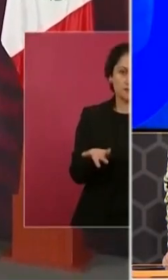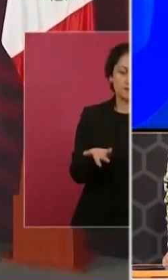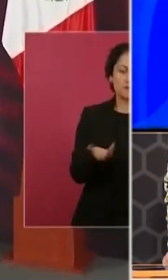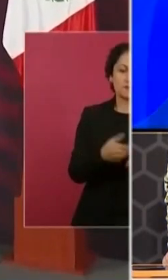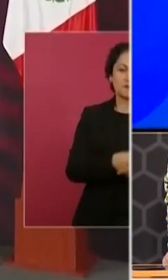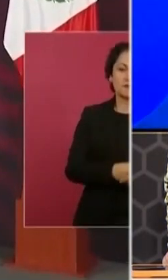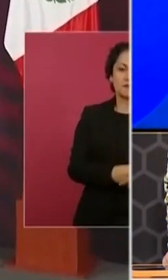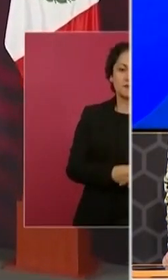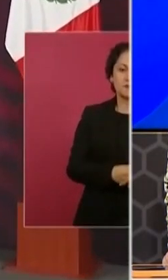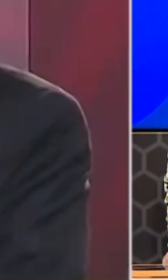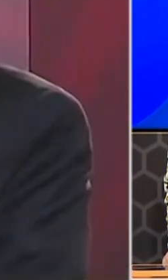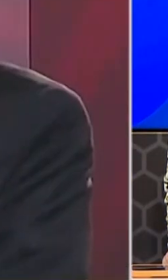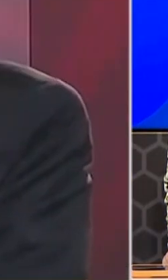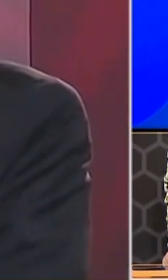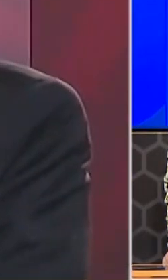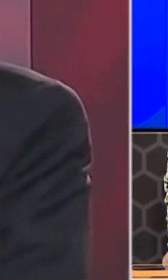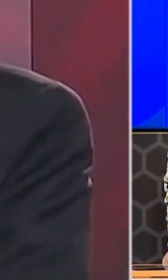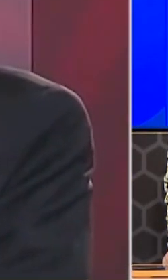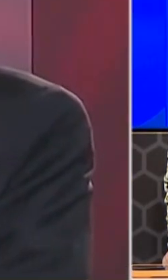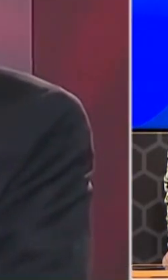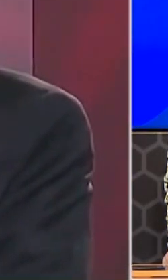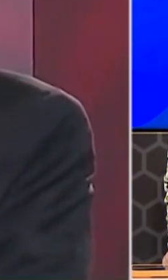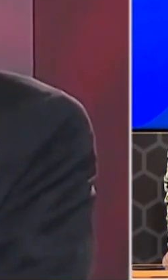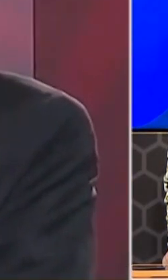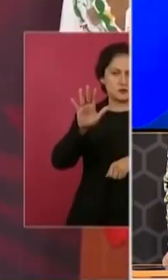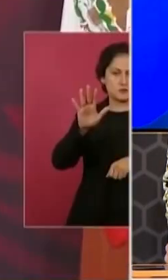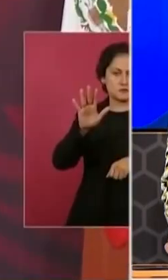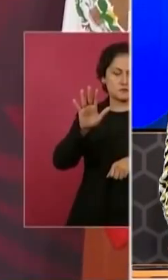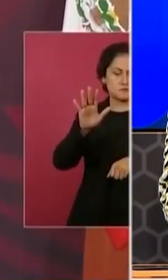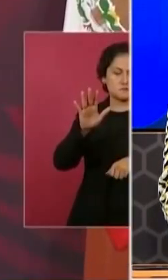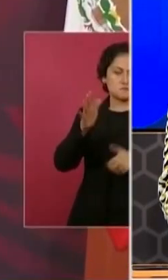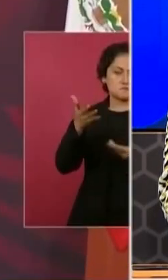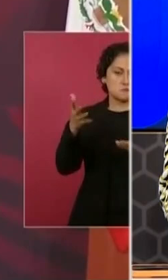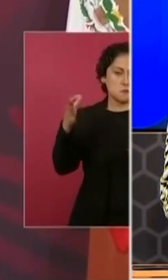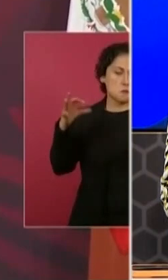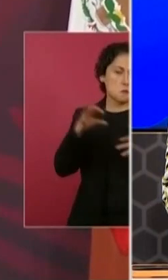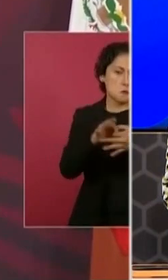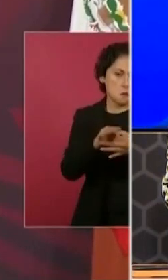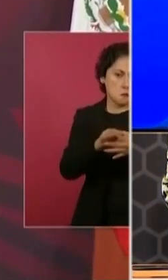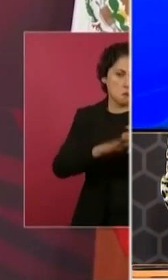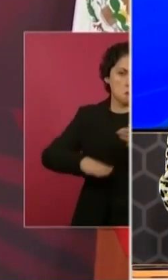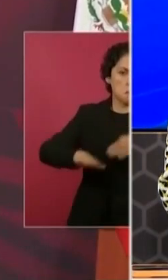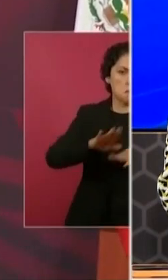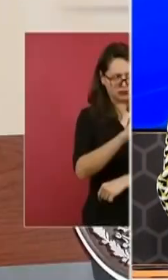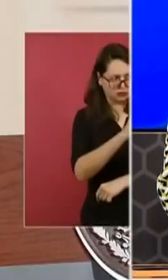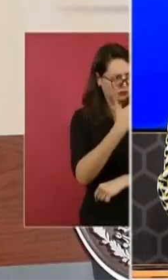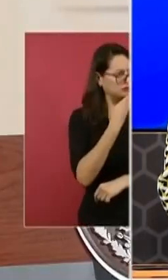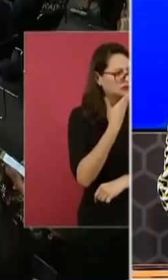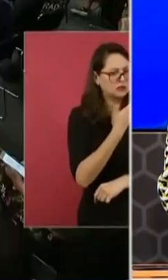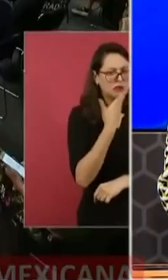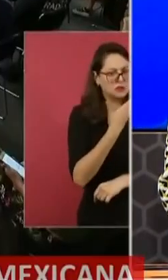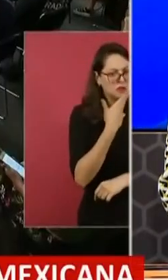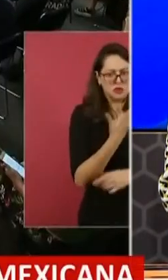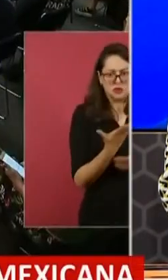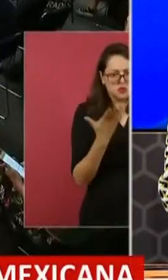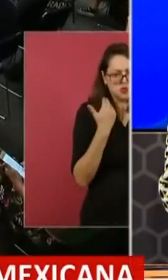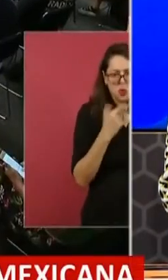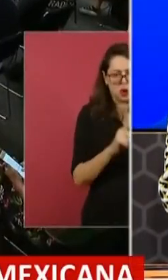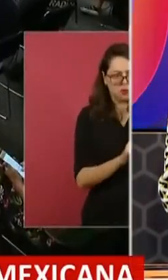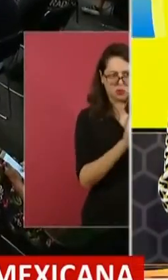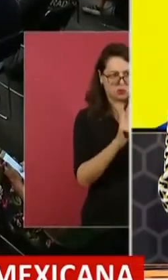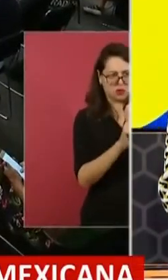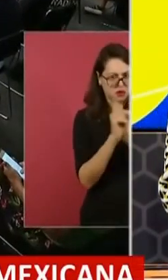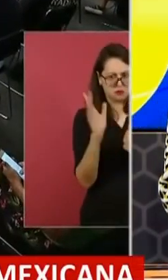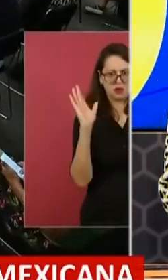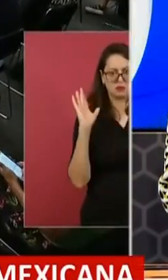presidente en APEC? Es increíble, pero el presidente López Obrador así se las gasta. Él decidió desde el